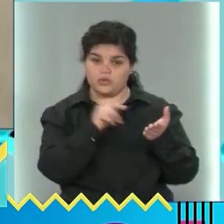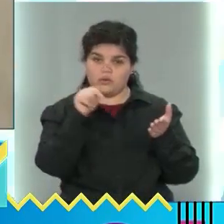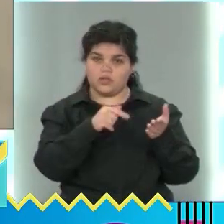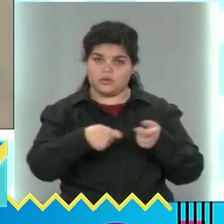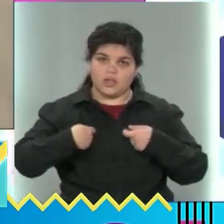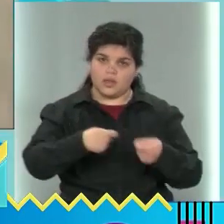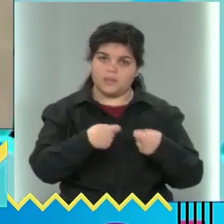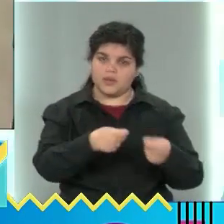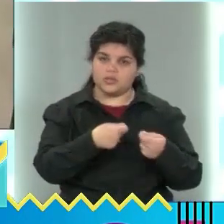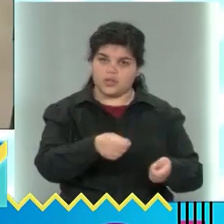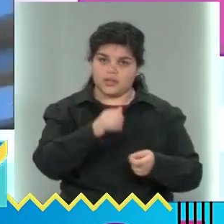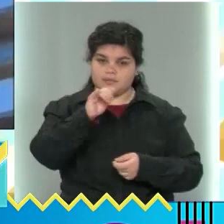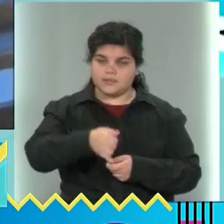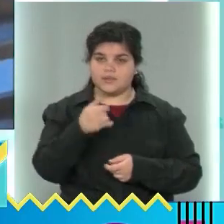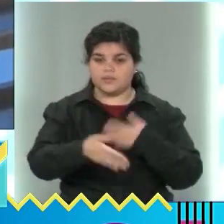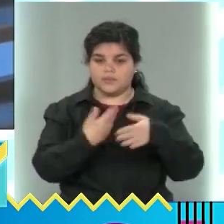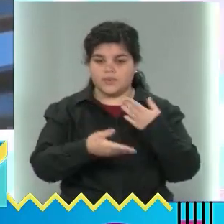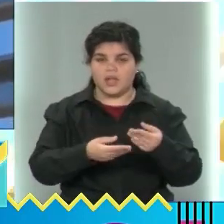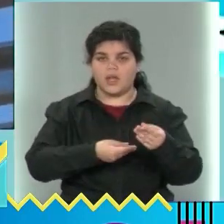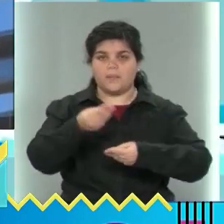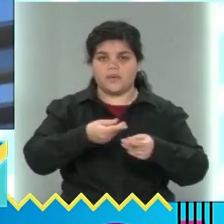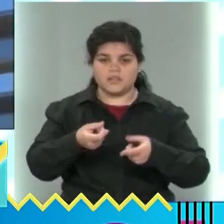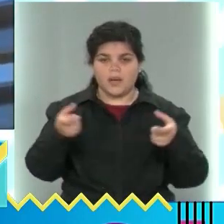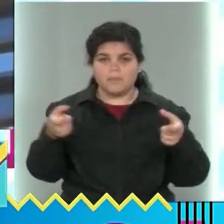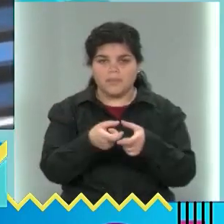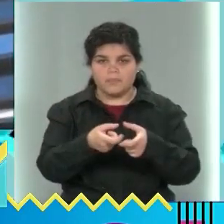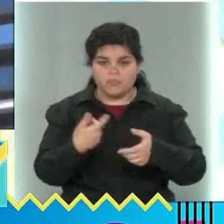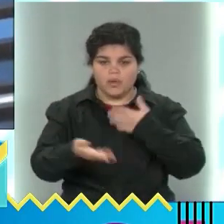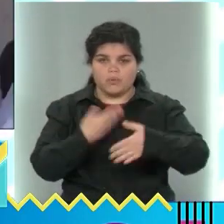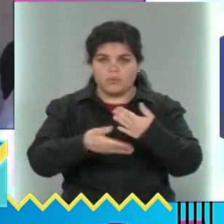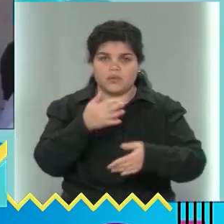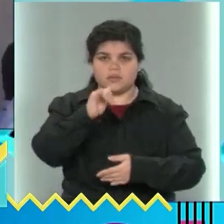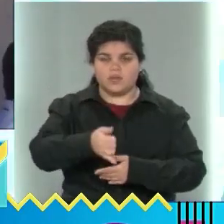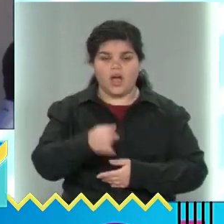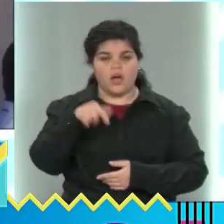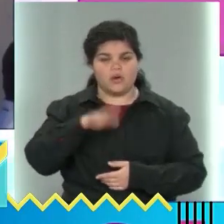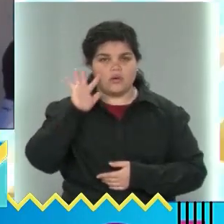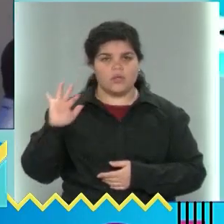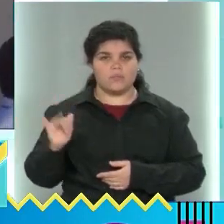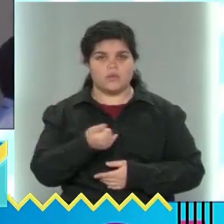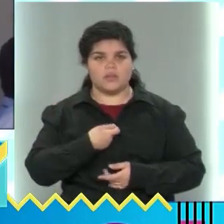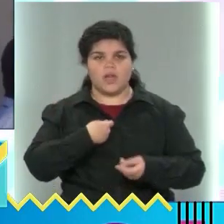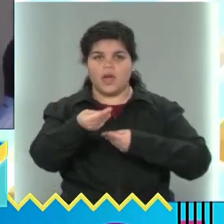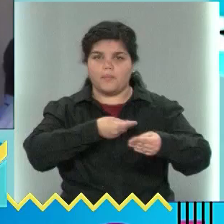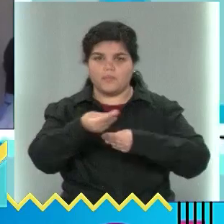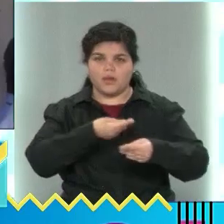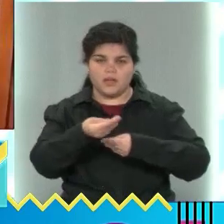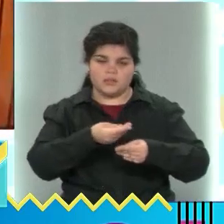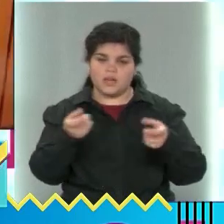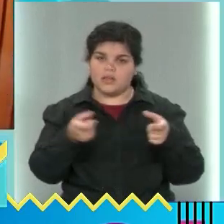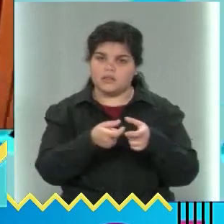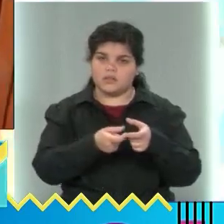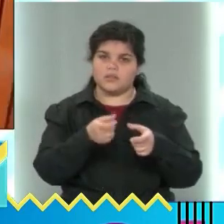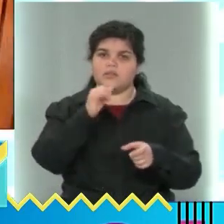inversiones, activó mucho a las empresas pymes. Y nosotros hoy estamos viendo en todas esas inversiones muchas empresas pymes trabajando